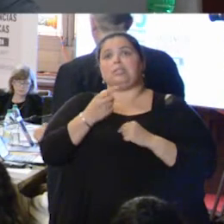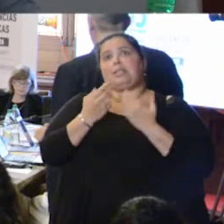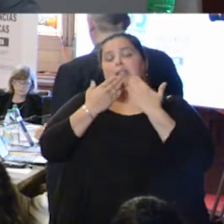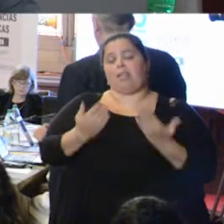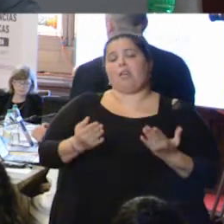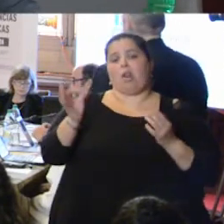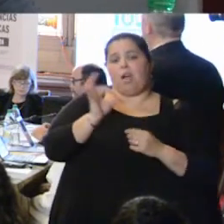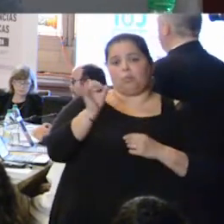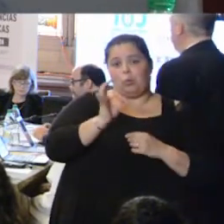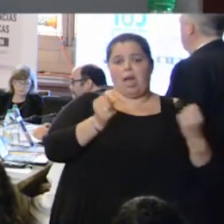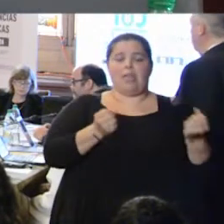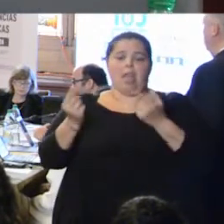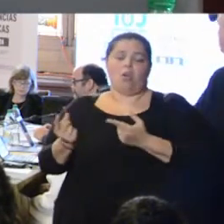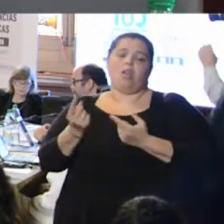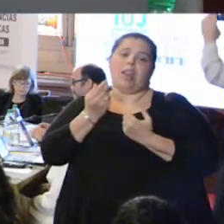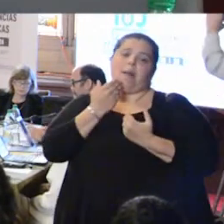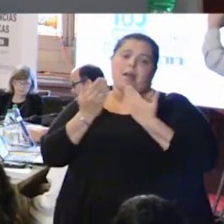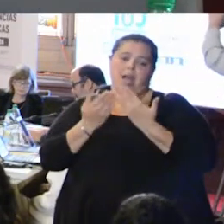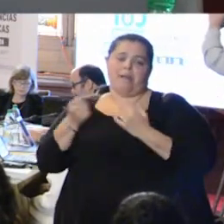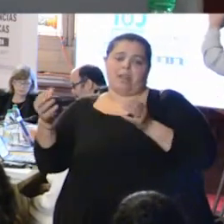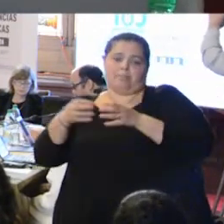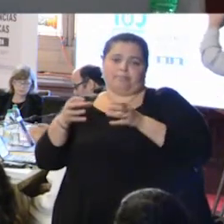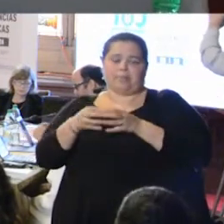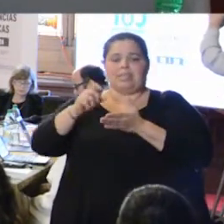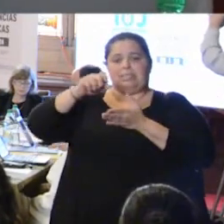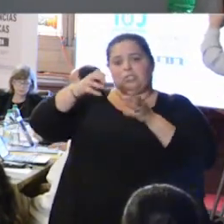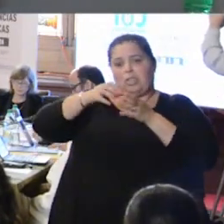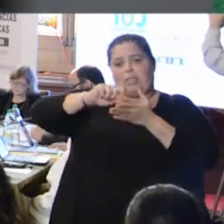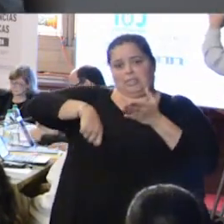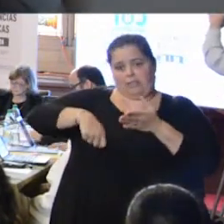palabra a la compañera de sociedad civil para que pueda exponer sus acertos también. Muchas gracias.